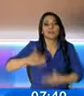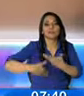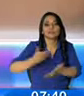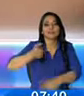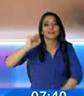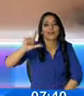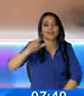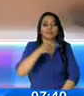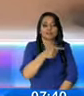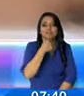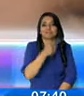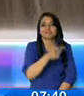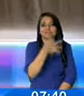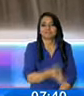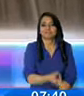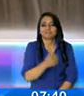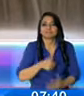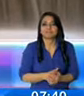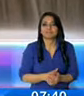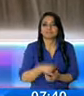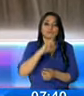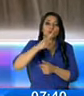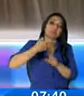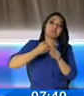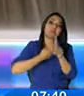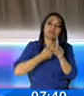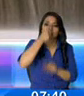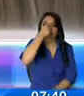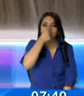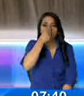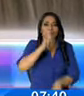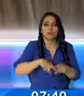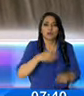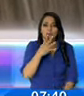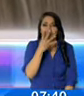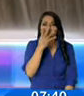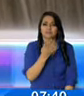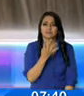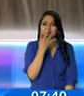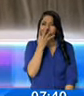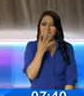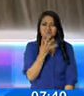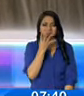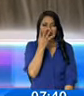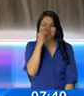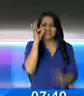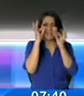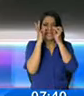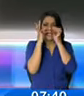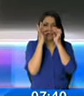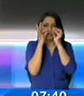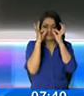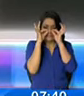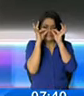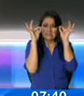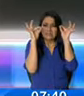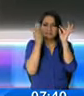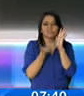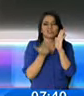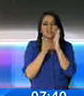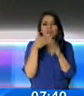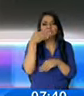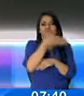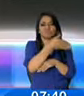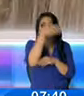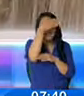Y eso le pasó a Karina tras un mes de la cirugía no podía respirar y empezaron a anotarse los hilos por lo que nuevamente fue a la